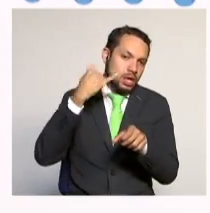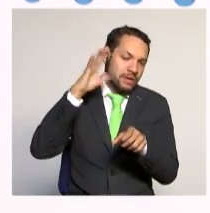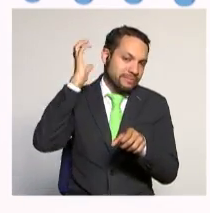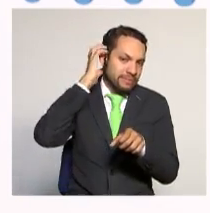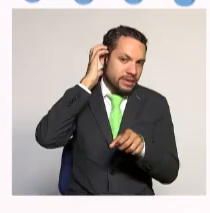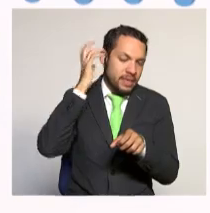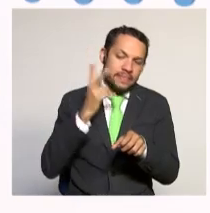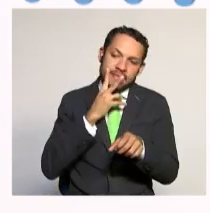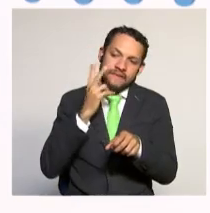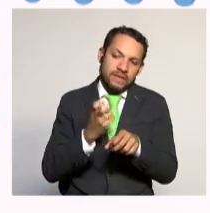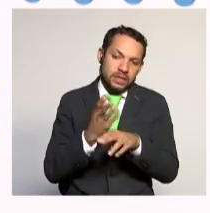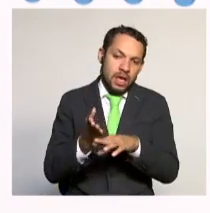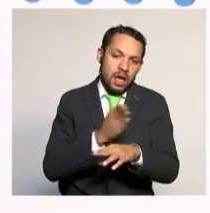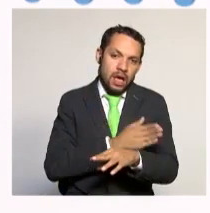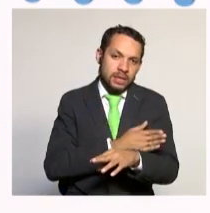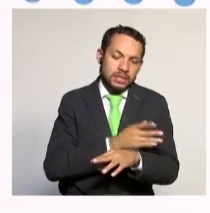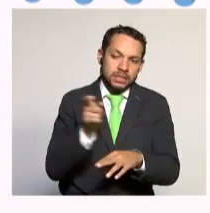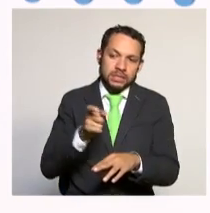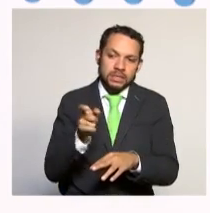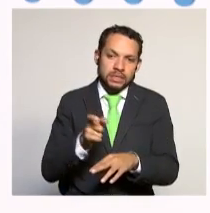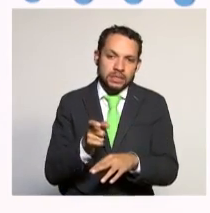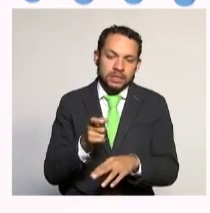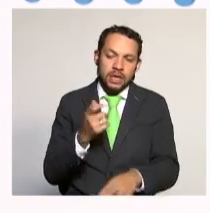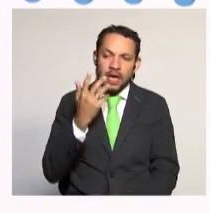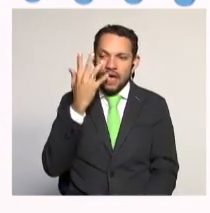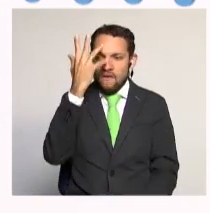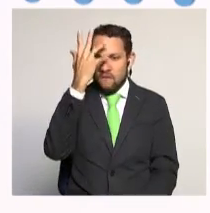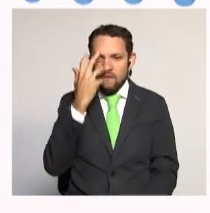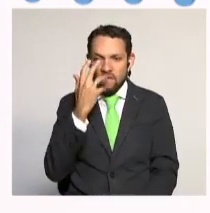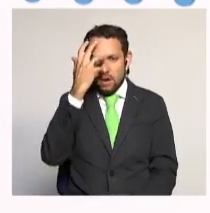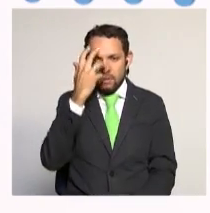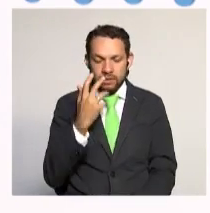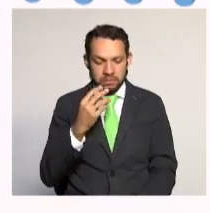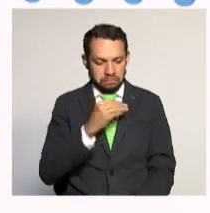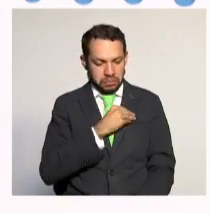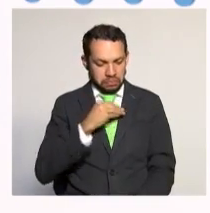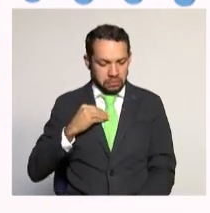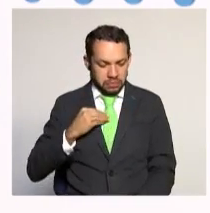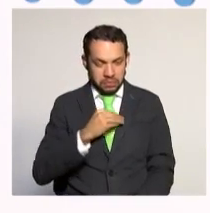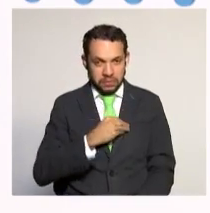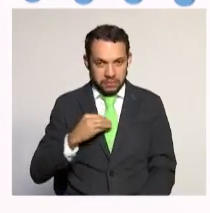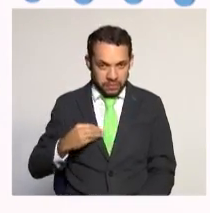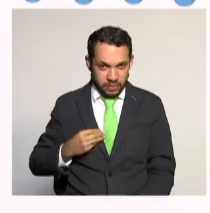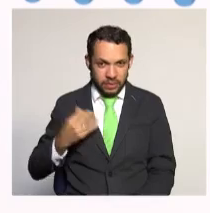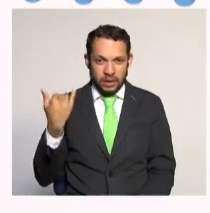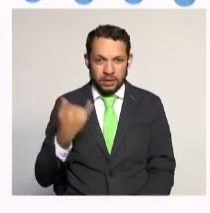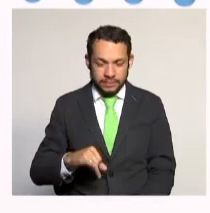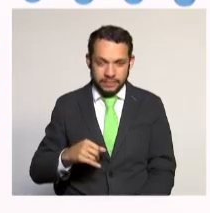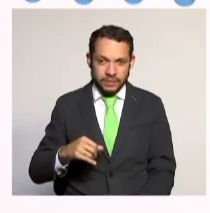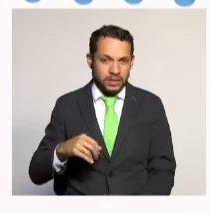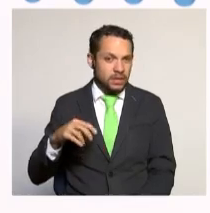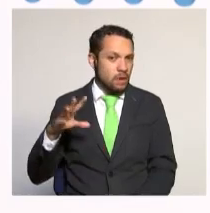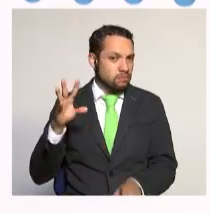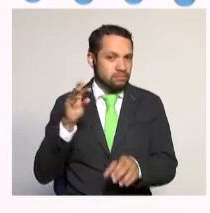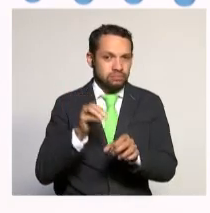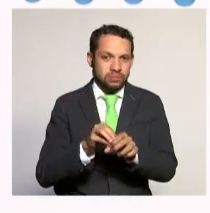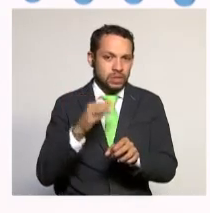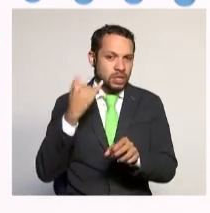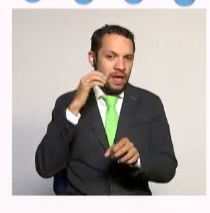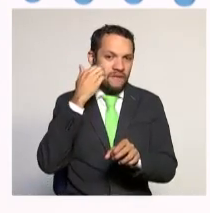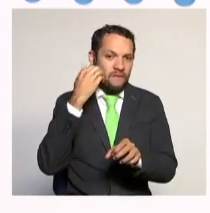bastante difícil porque primero tiene que ser con el examen clínico. Y ya cuando el examen clínico se da, la patología ya está